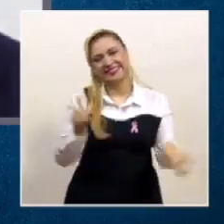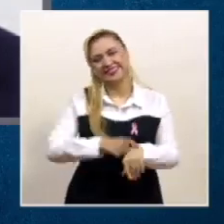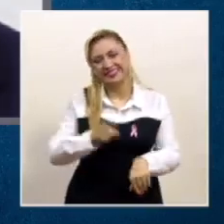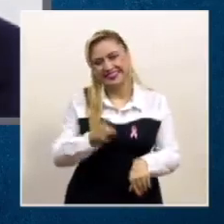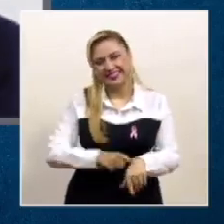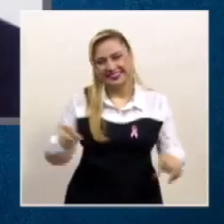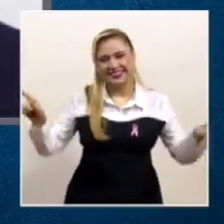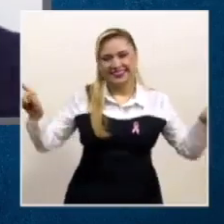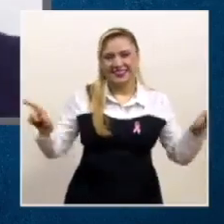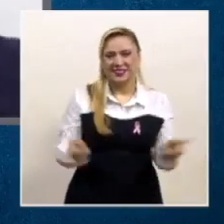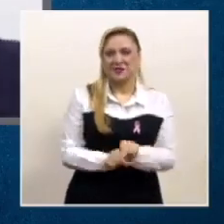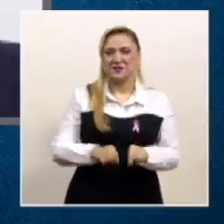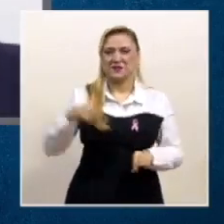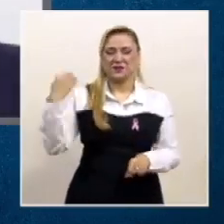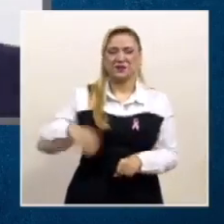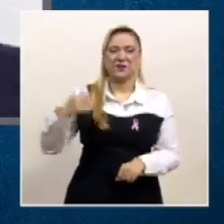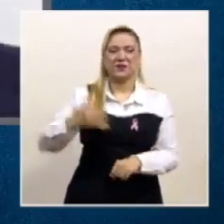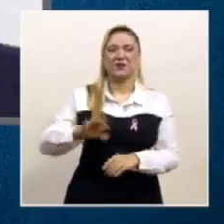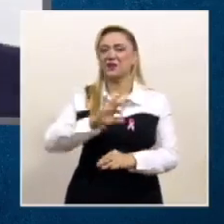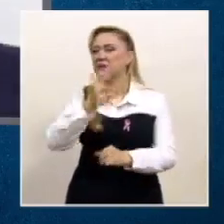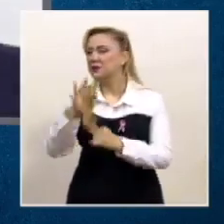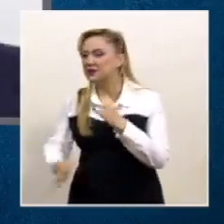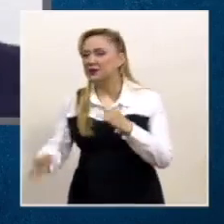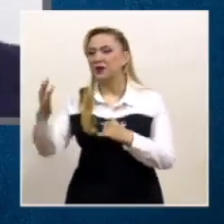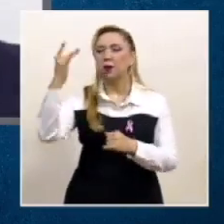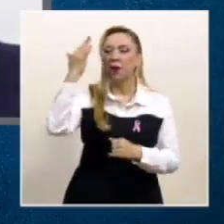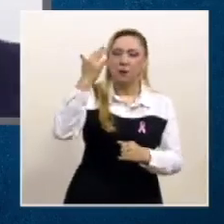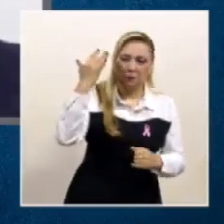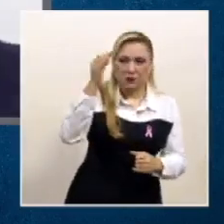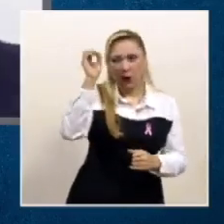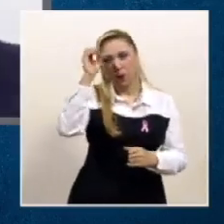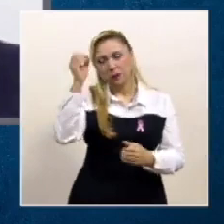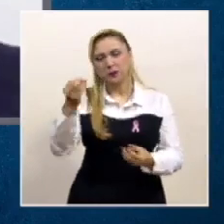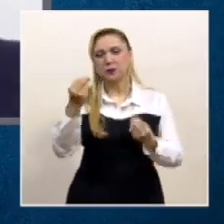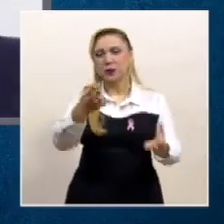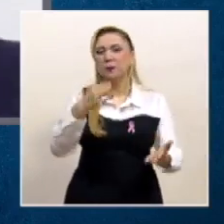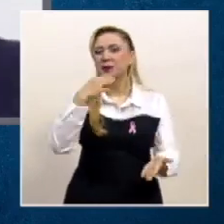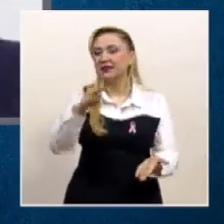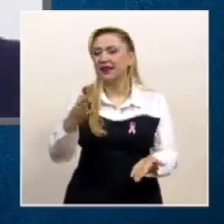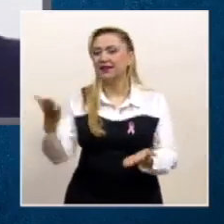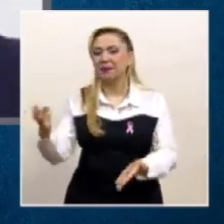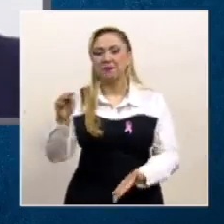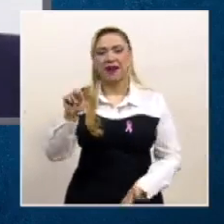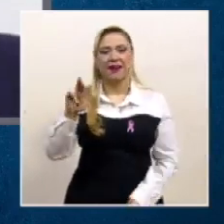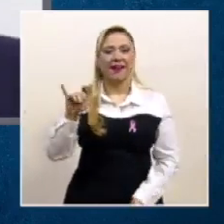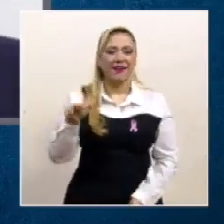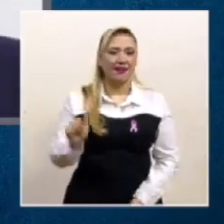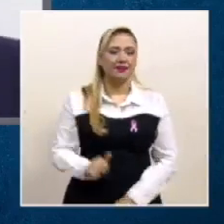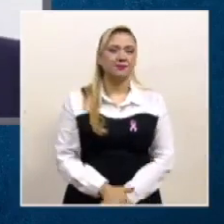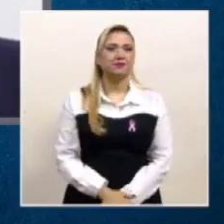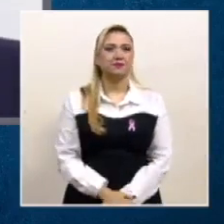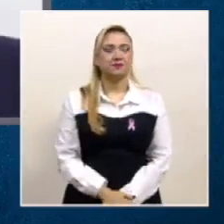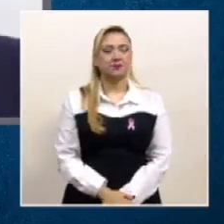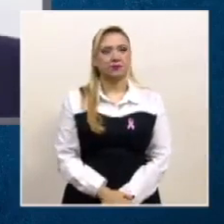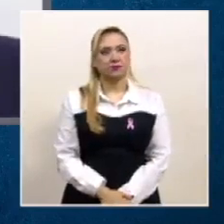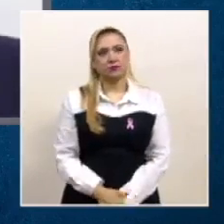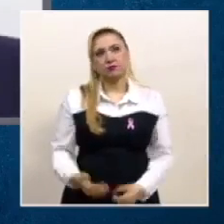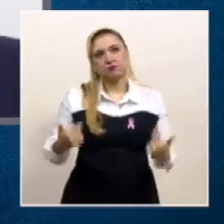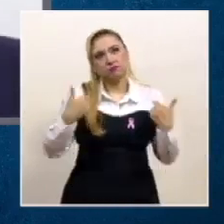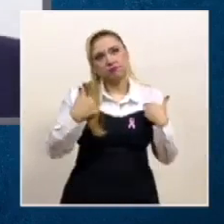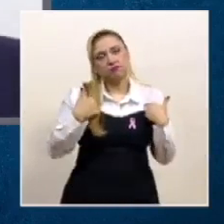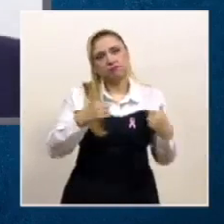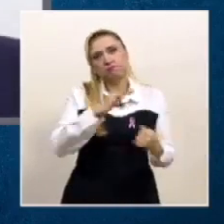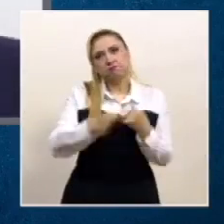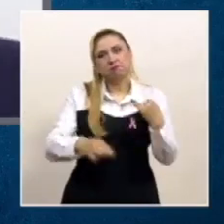el tiempo, así que nos vamos a conclusiones, reflexiones finales. Mariana, empezamos contigo. Gracias. Pues mi reflexión